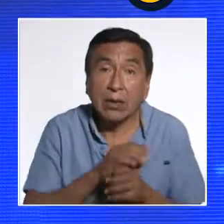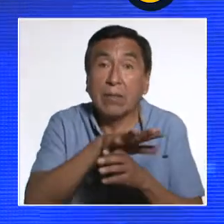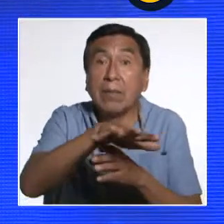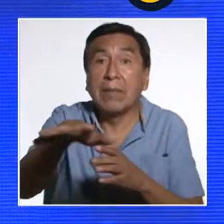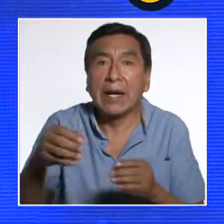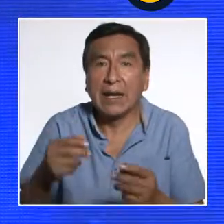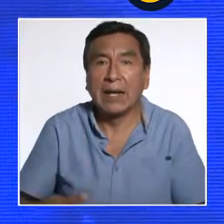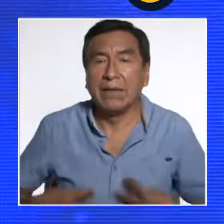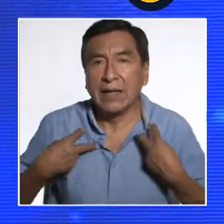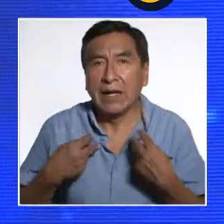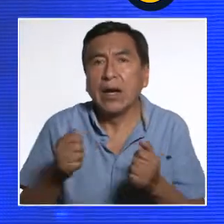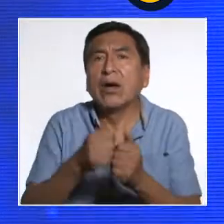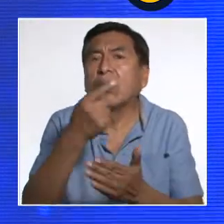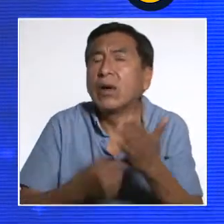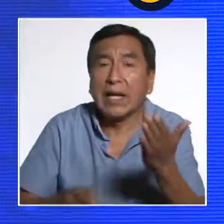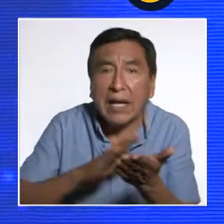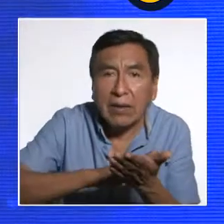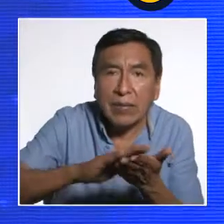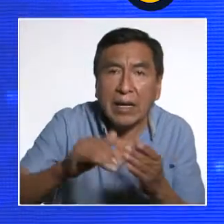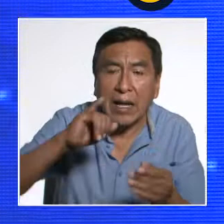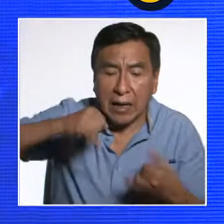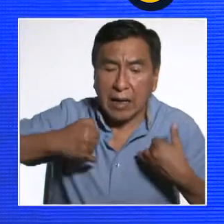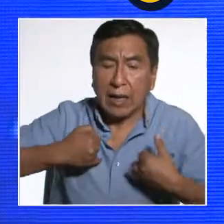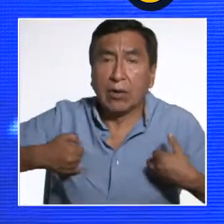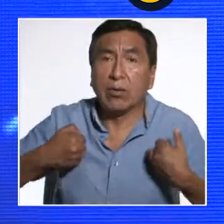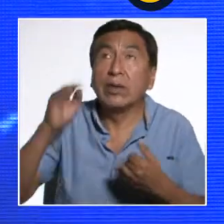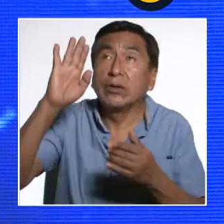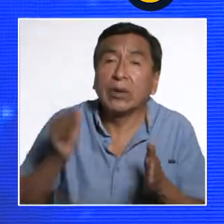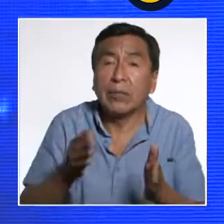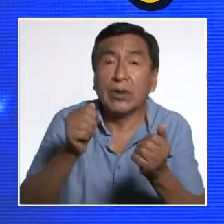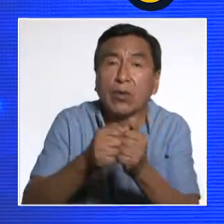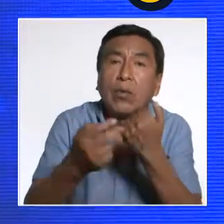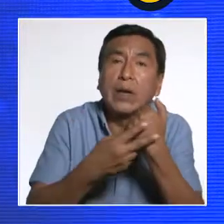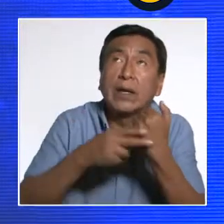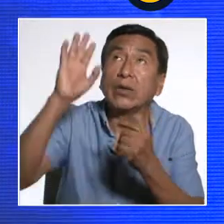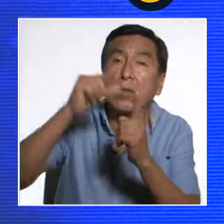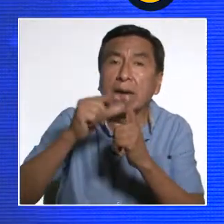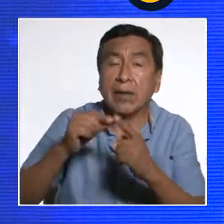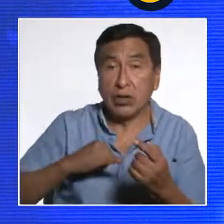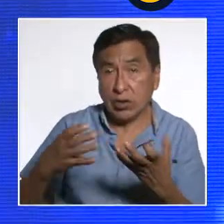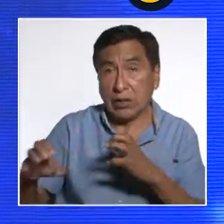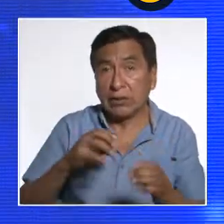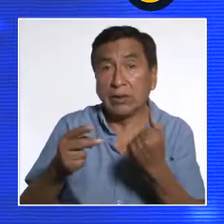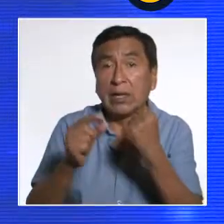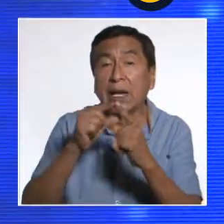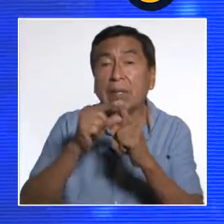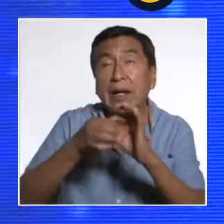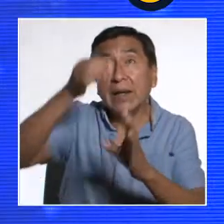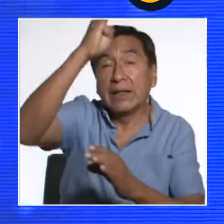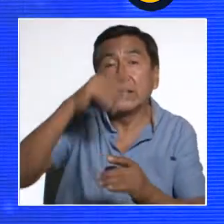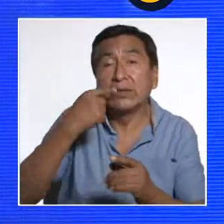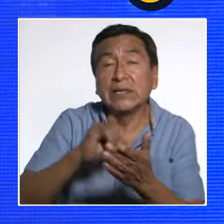¿Con qué limpiar el joven tu camino? Con guardar tu palabra. Y yo quiero hacer lo que la palabra de Dios dice, pero mi